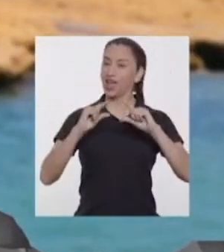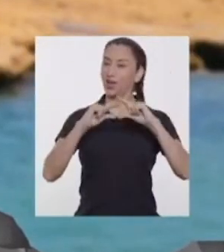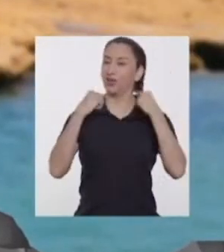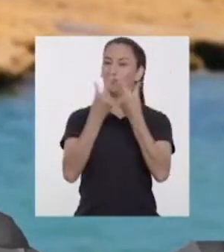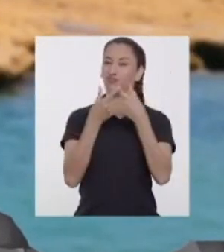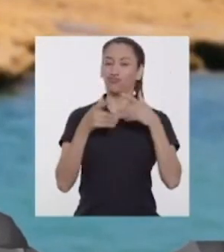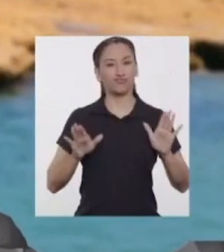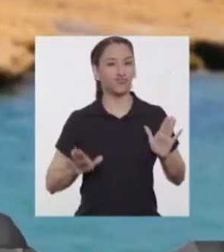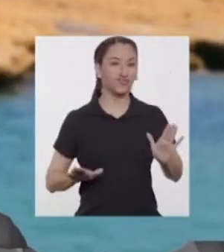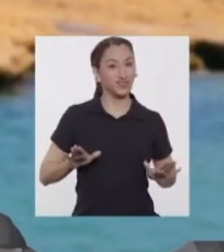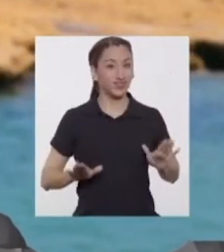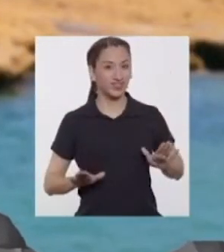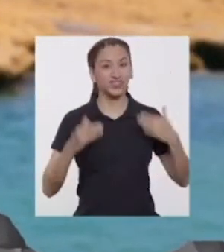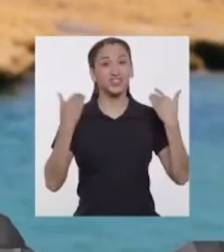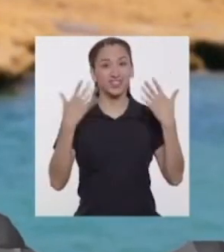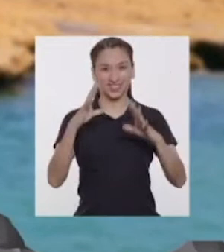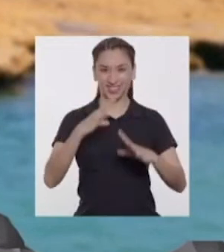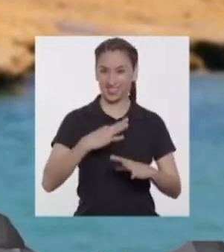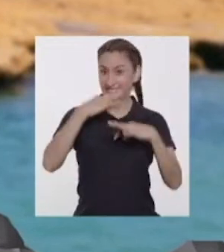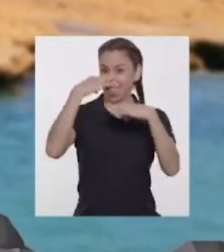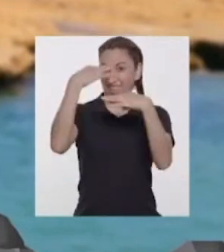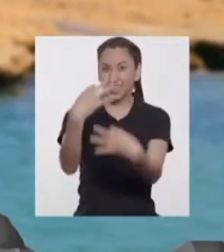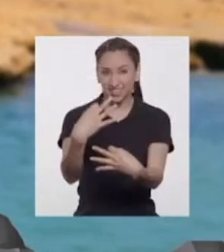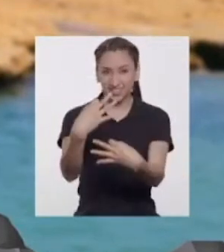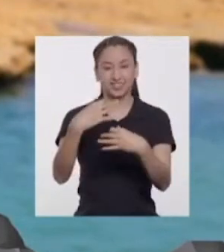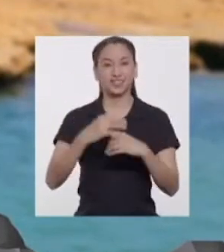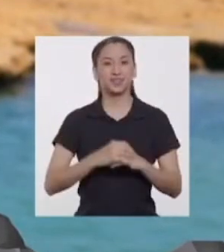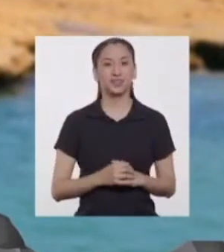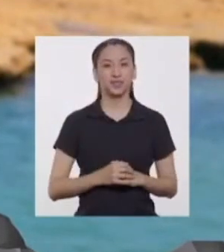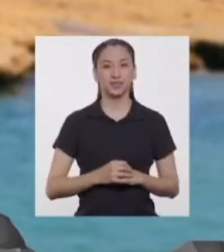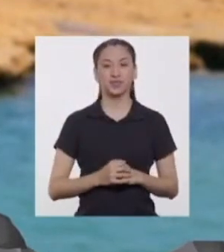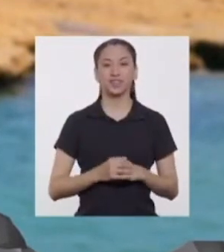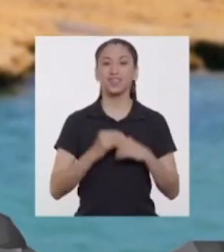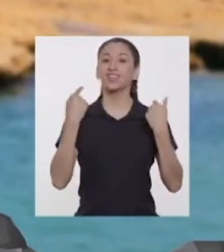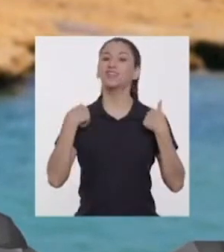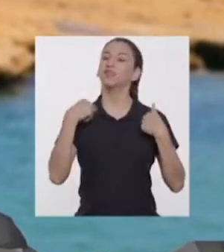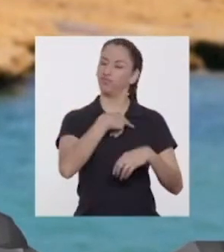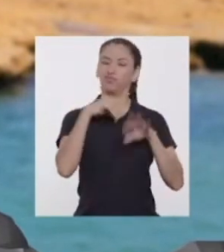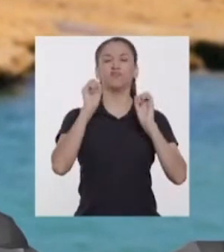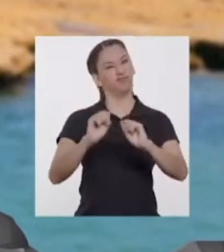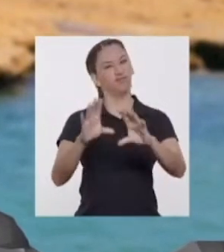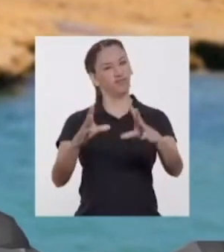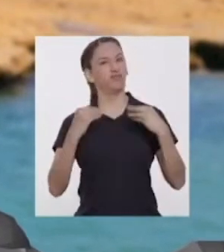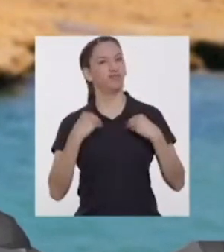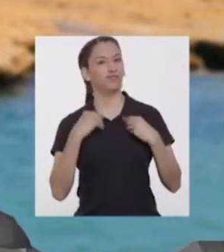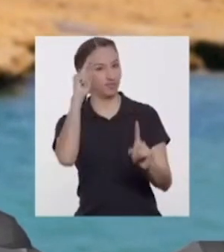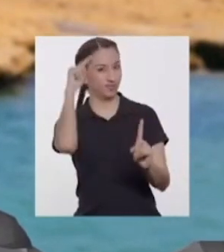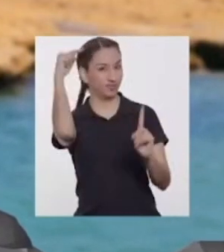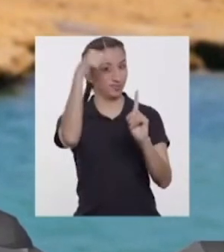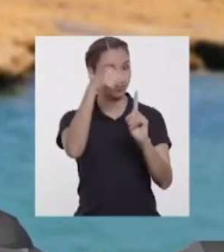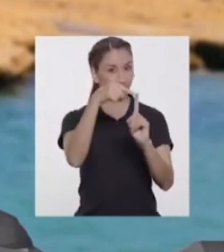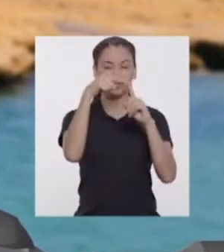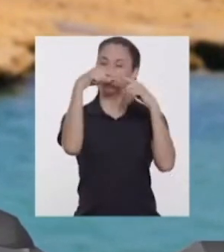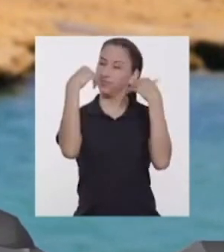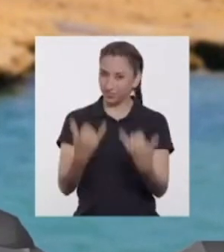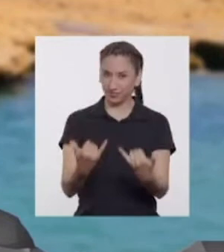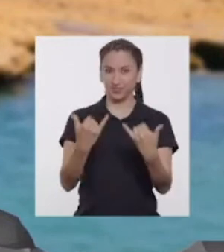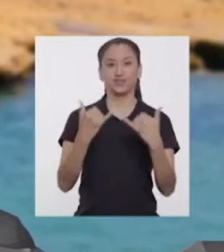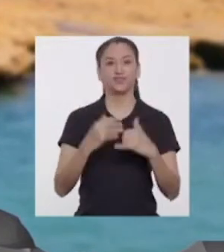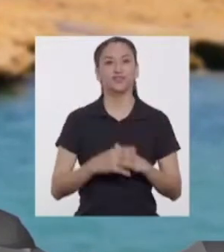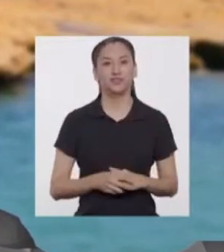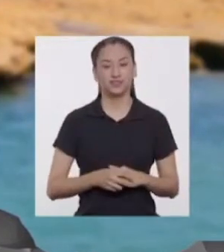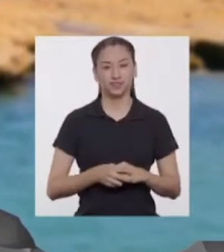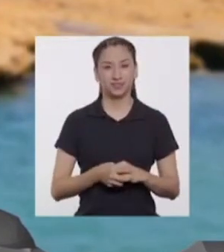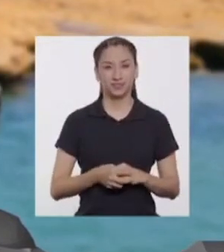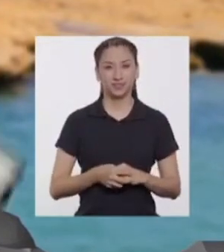El equipo pingüino ha sido convocado. Aceptamos cumplir el propósito